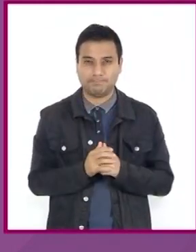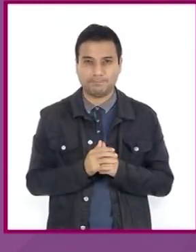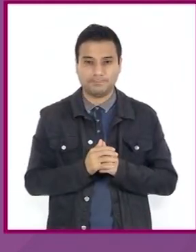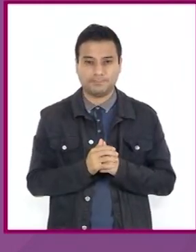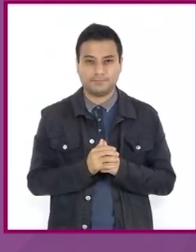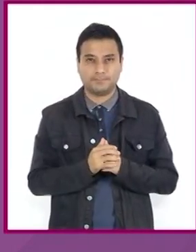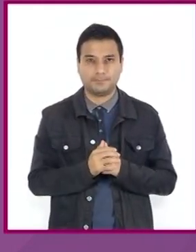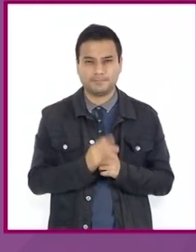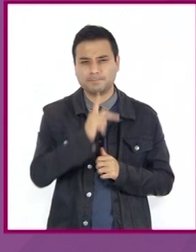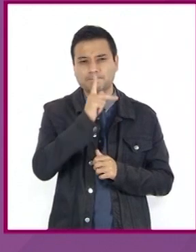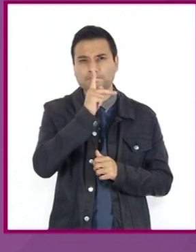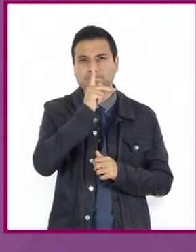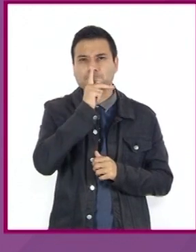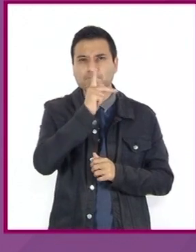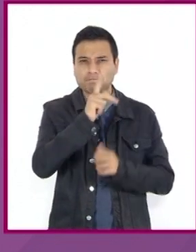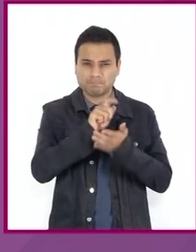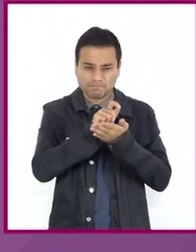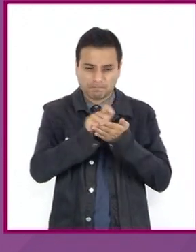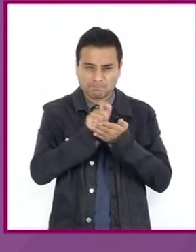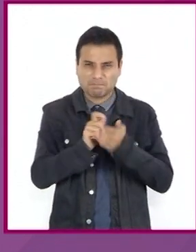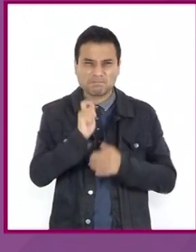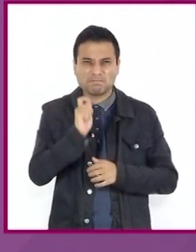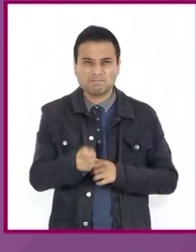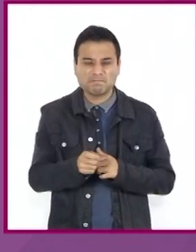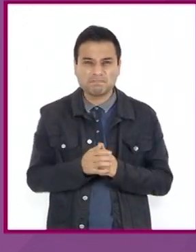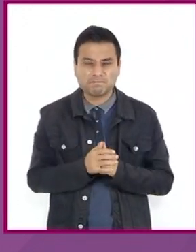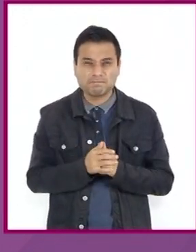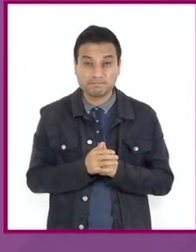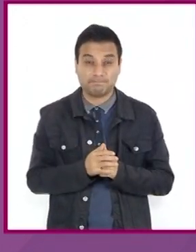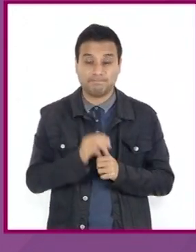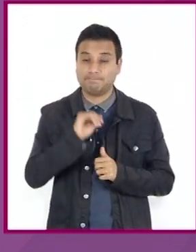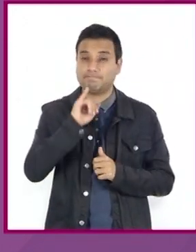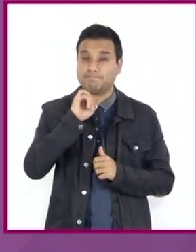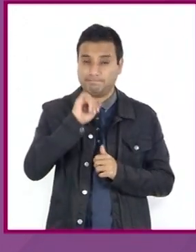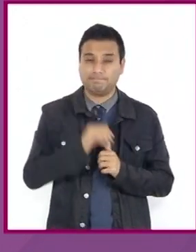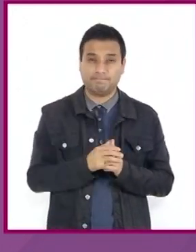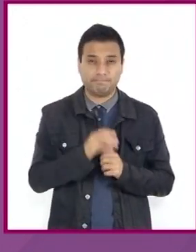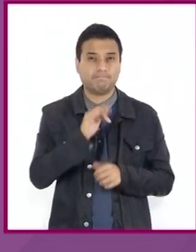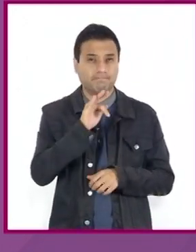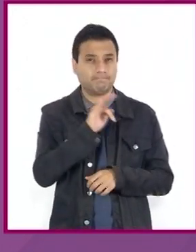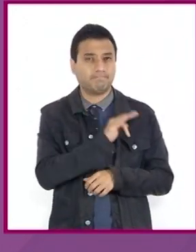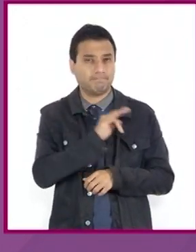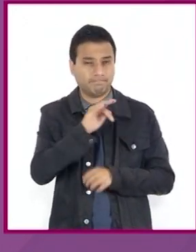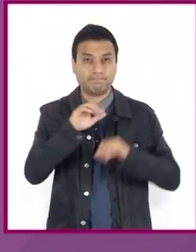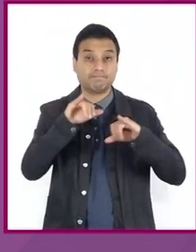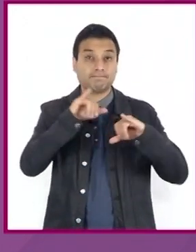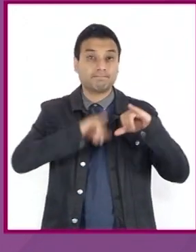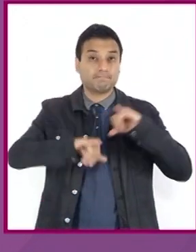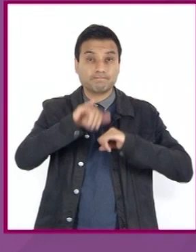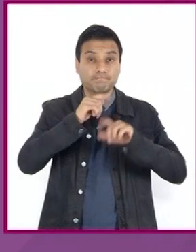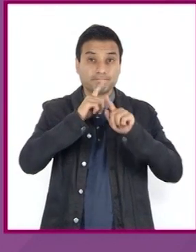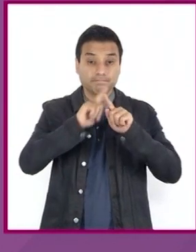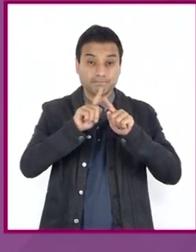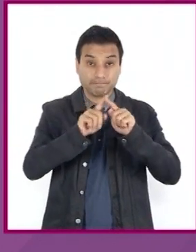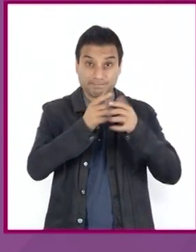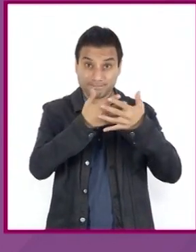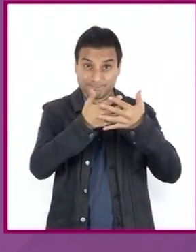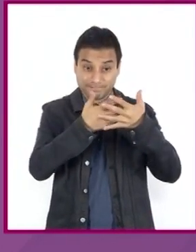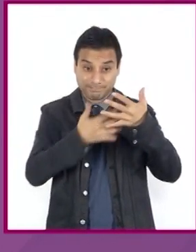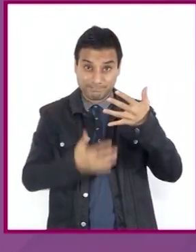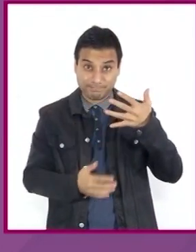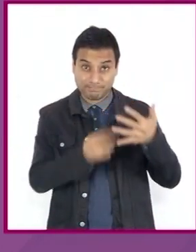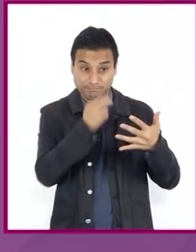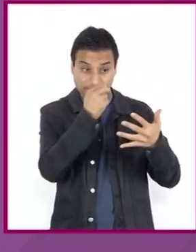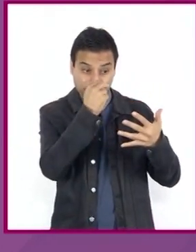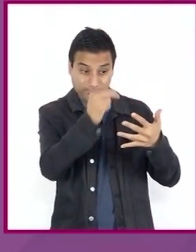¿Una ecuación con palabras? Sí, en una ecuación se nombran cada una de las sustancias que intervienen en la transformación y